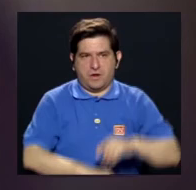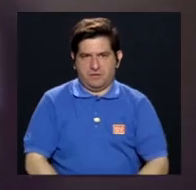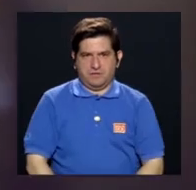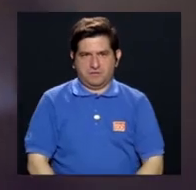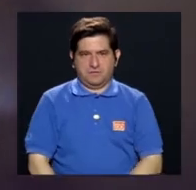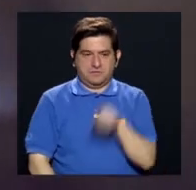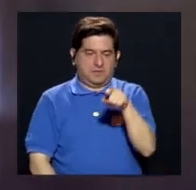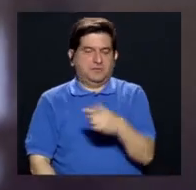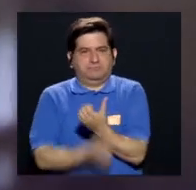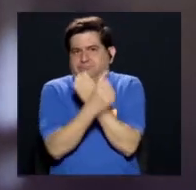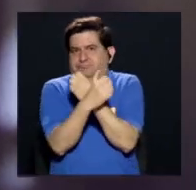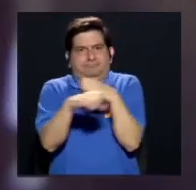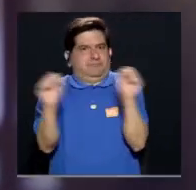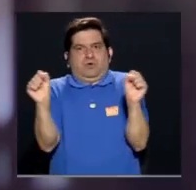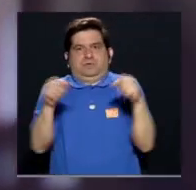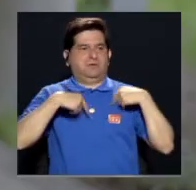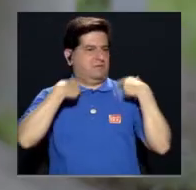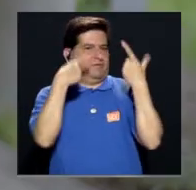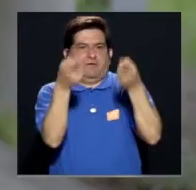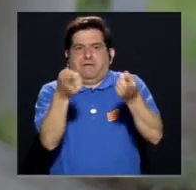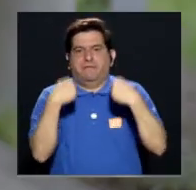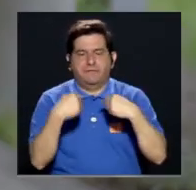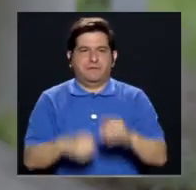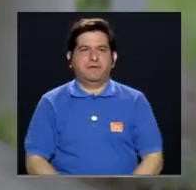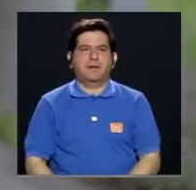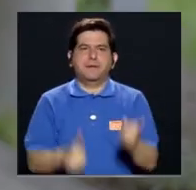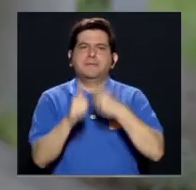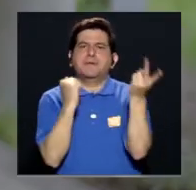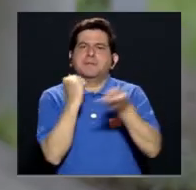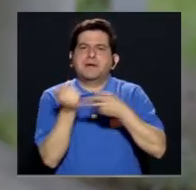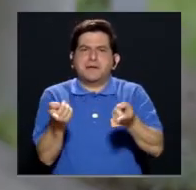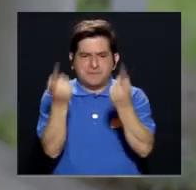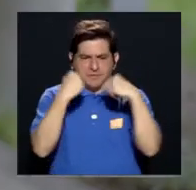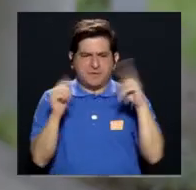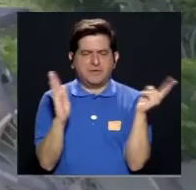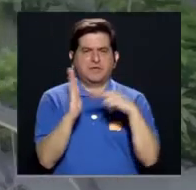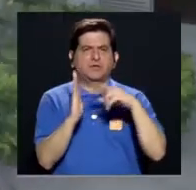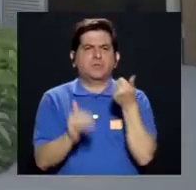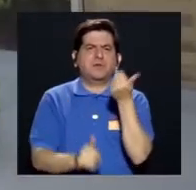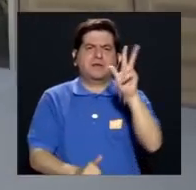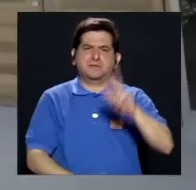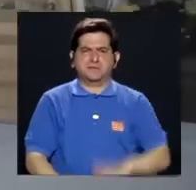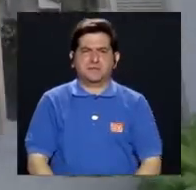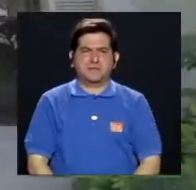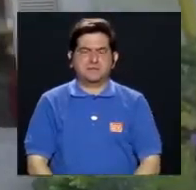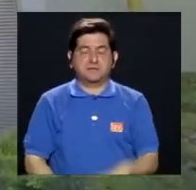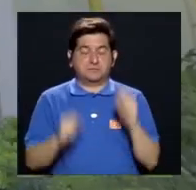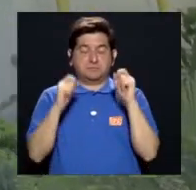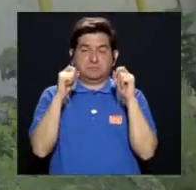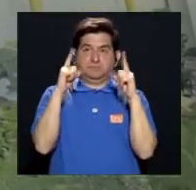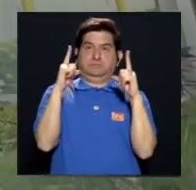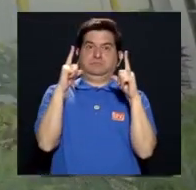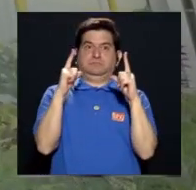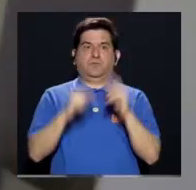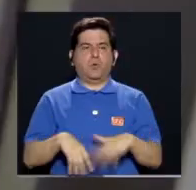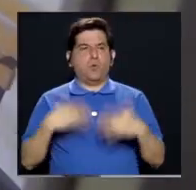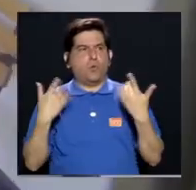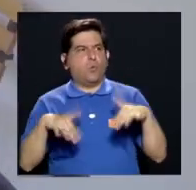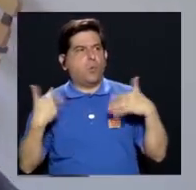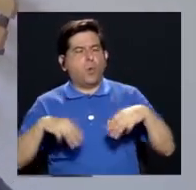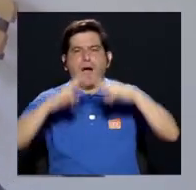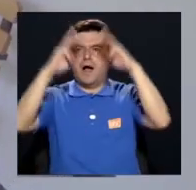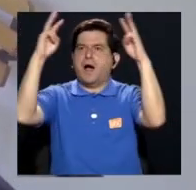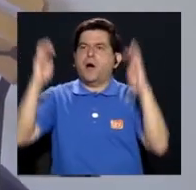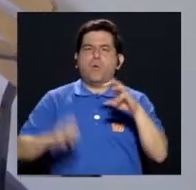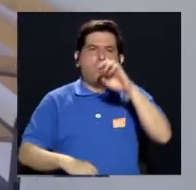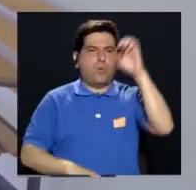cual sería un imposible estar viajando. Cuando llegué acá por primera vez en el año 2013, realmente la impresión fue como en qué castillo de Europa estoy. Era